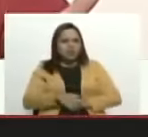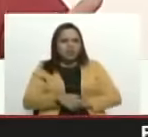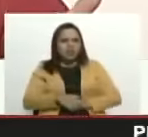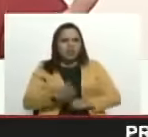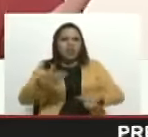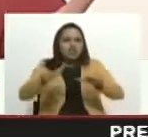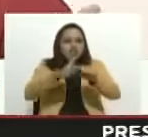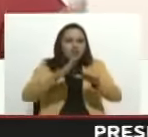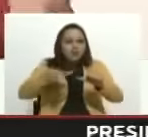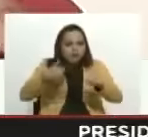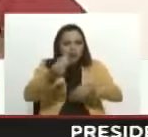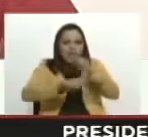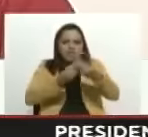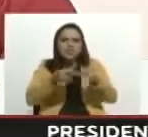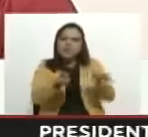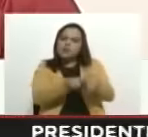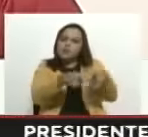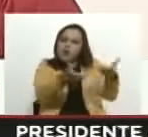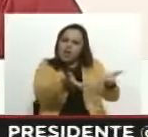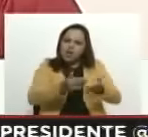¿Dónde pueden hacer eso? Perdónenme.